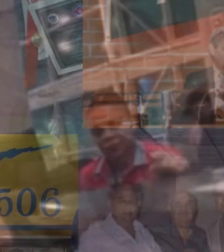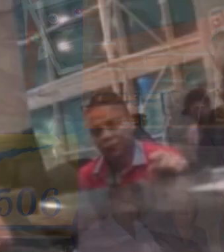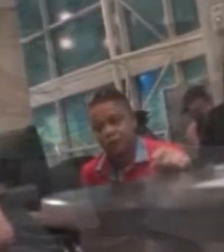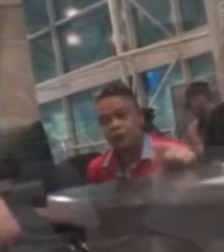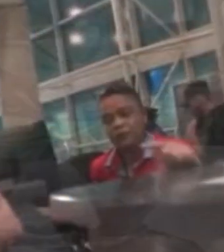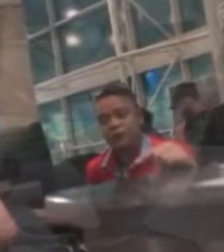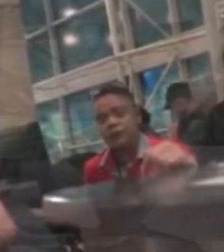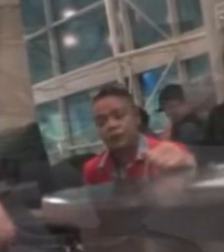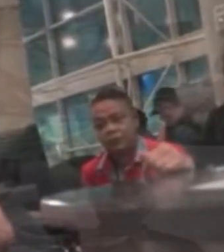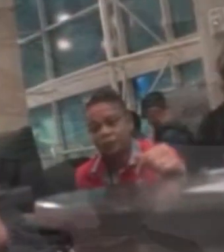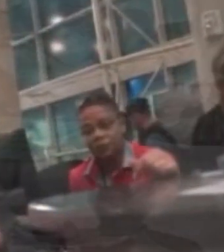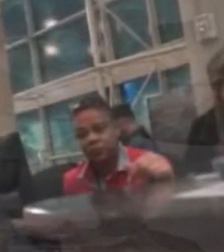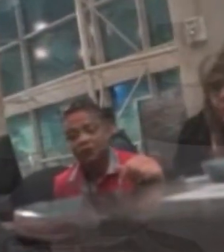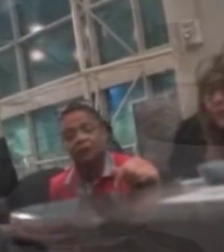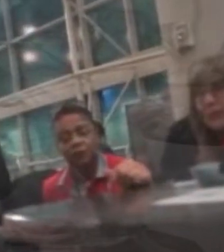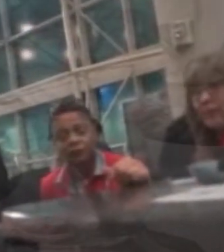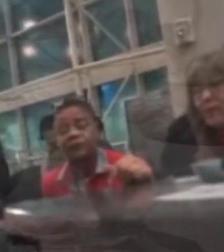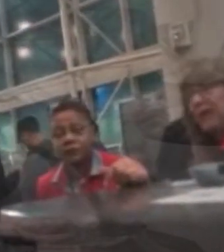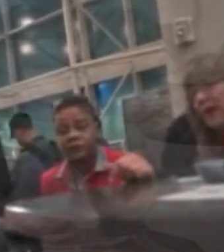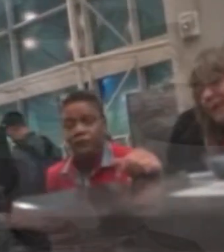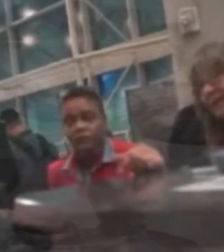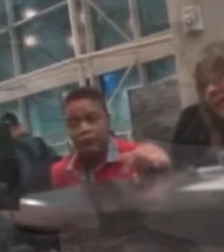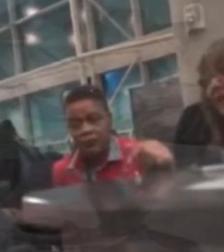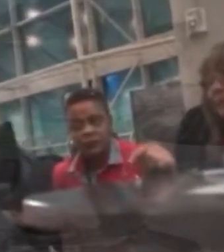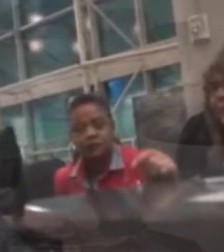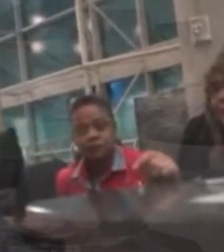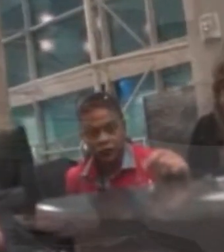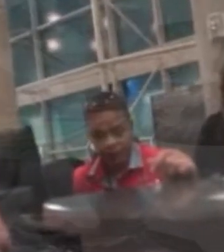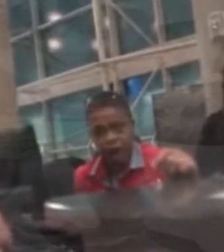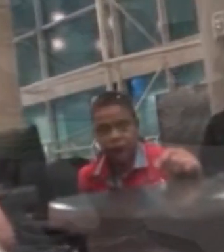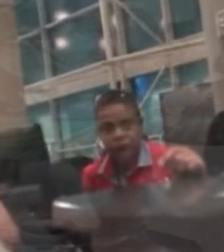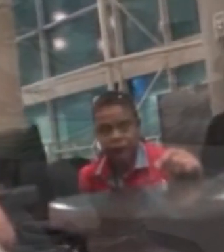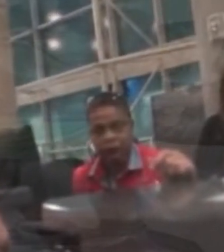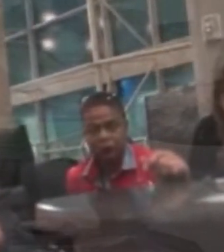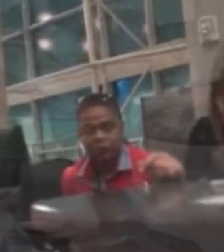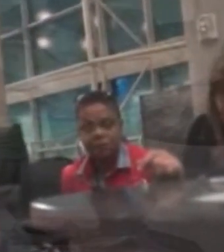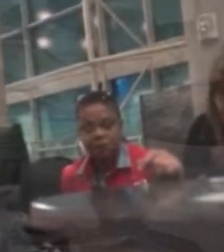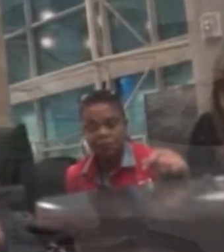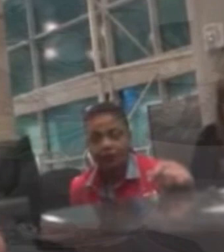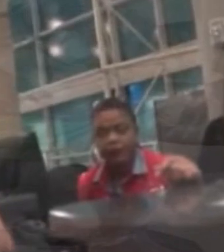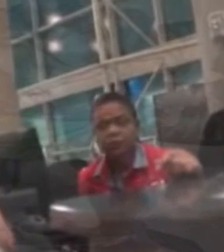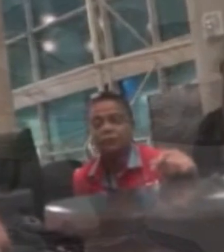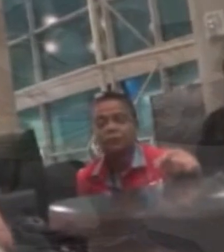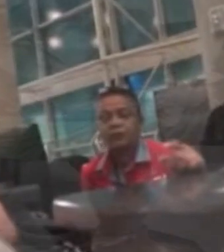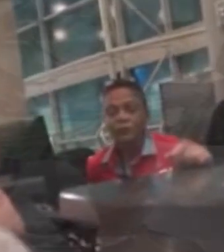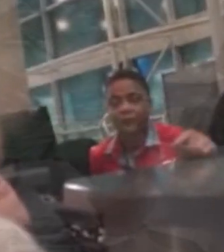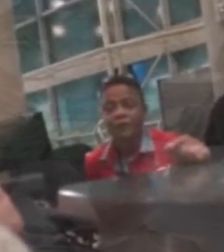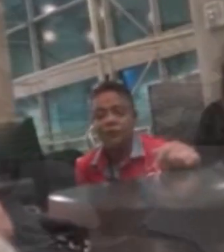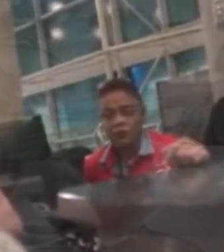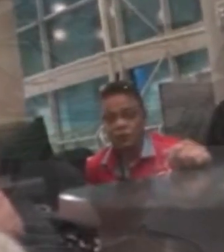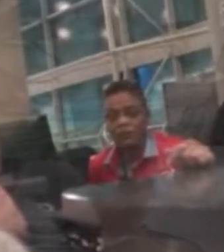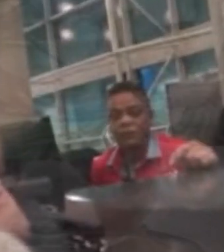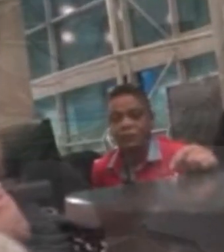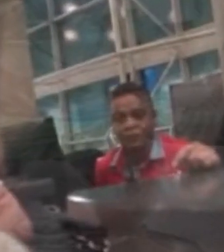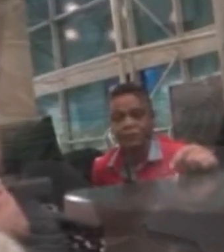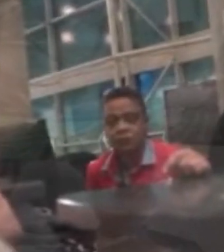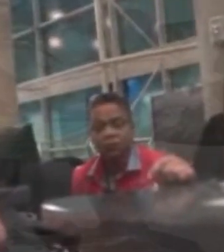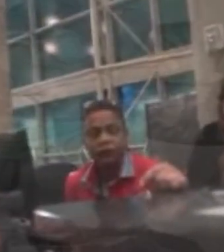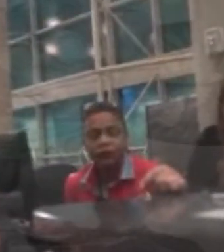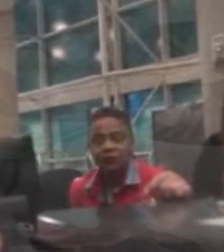tienen que ser un poquito más las negativas de entrada porque oiga al decir del presidente